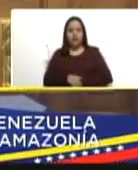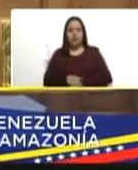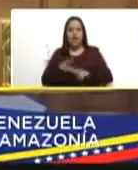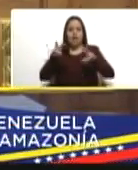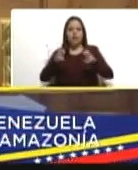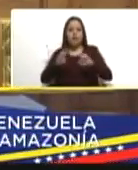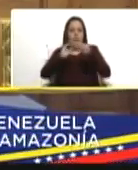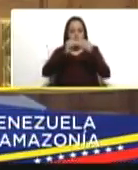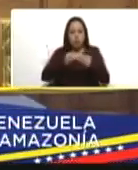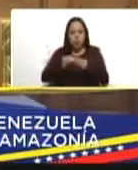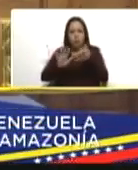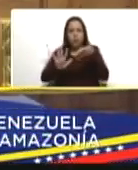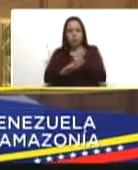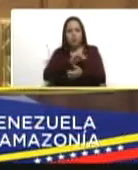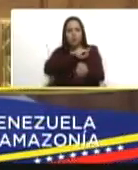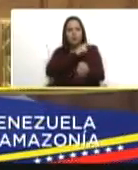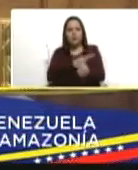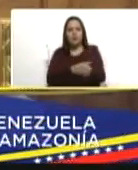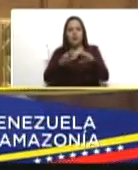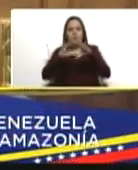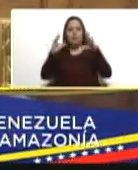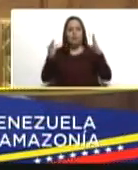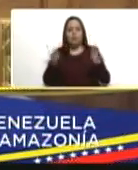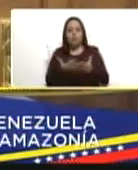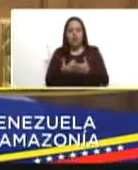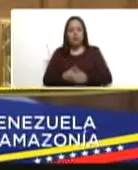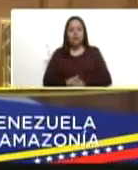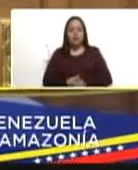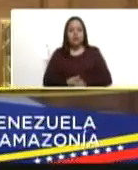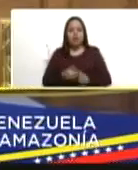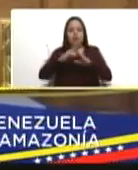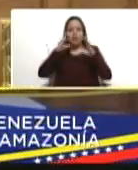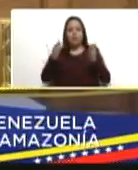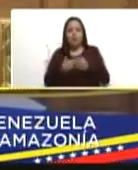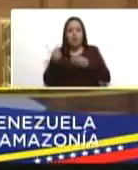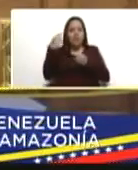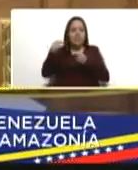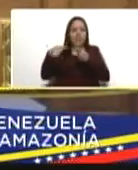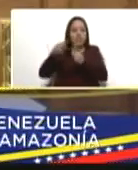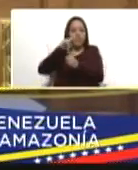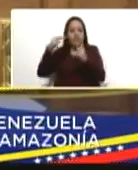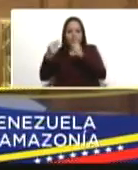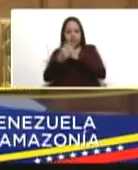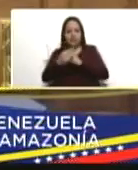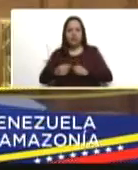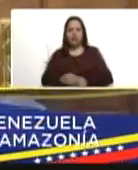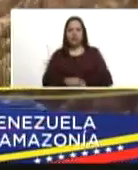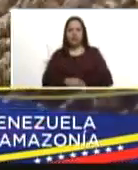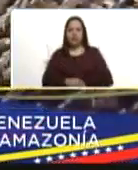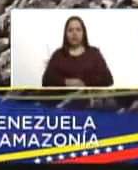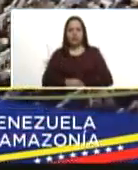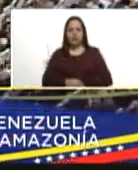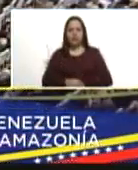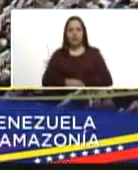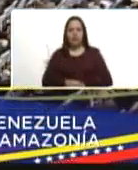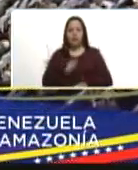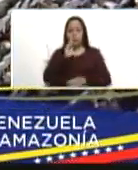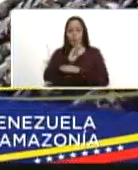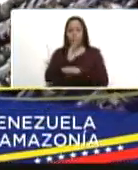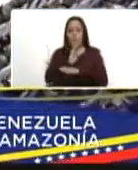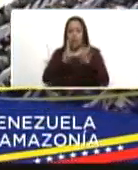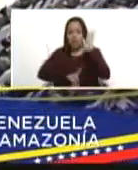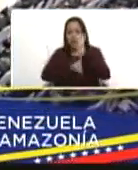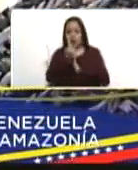configuración del poder mundial del mundo multicéntrico y pluripolar preservando y desarrollando nuestra